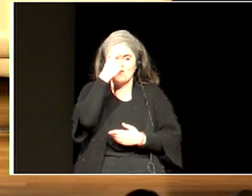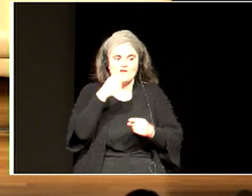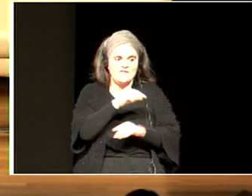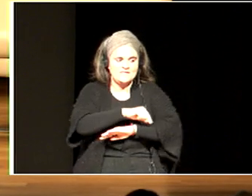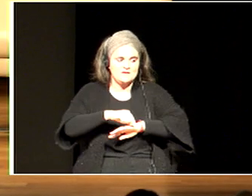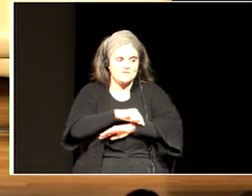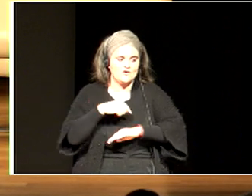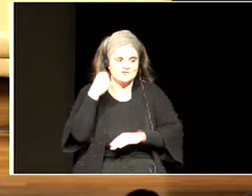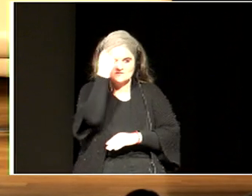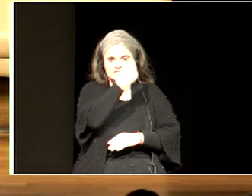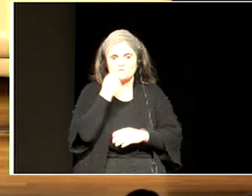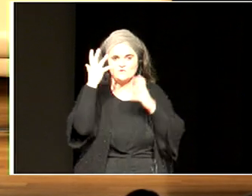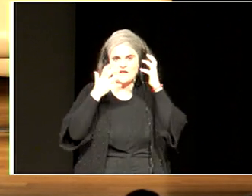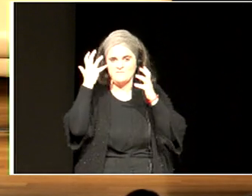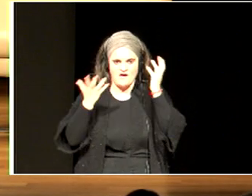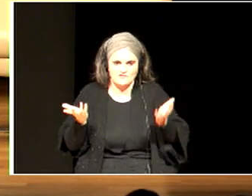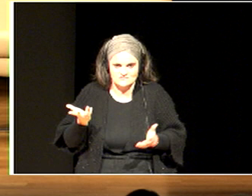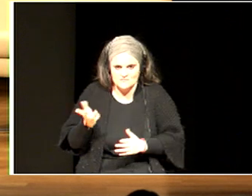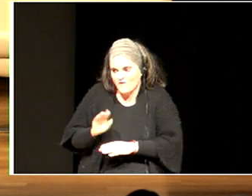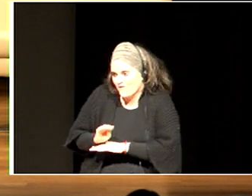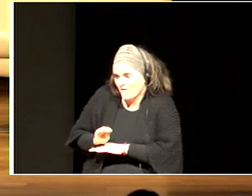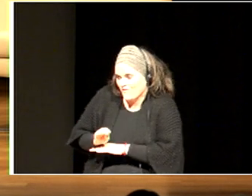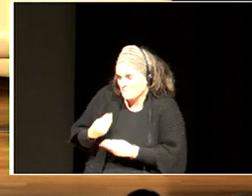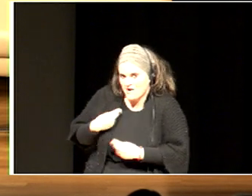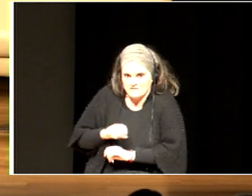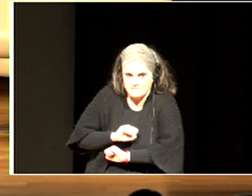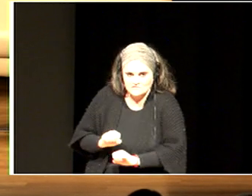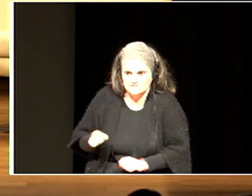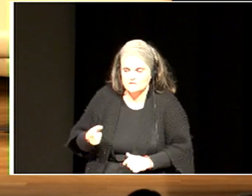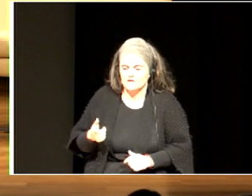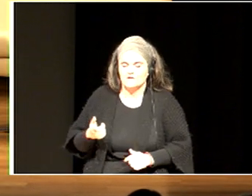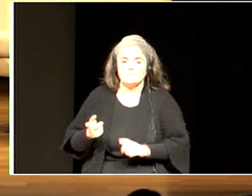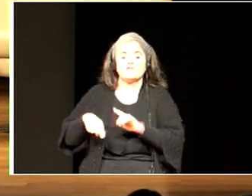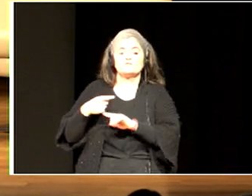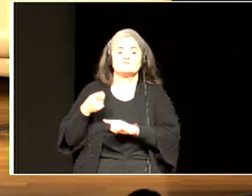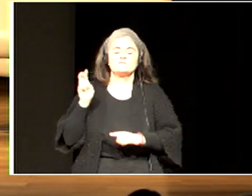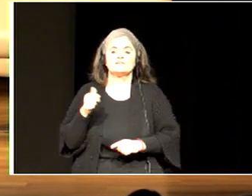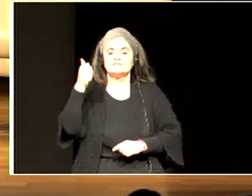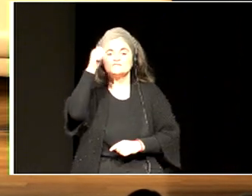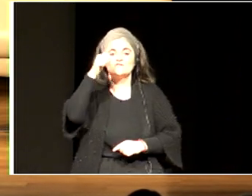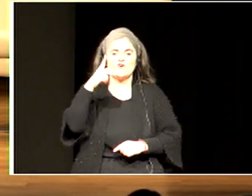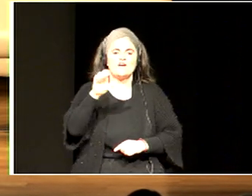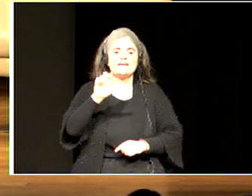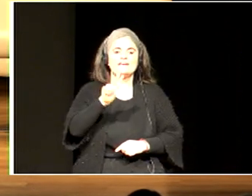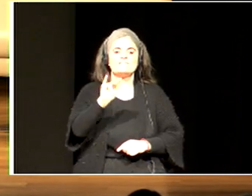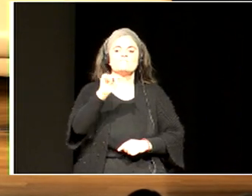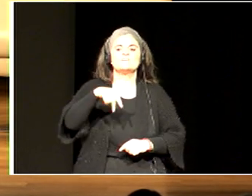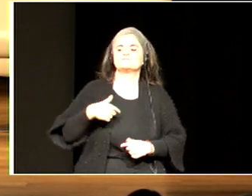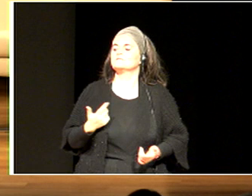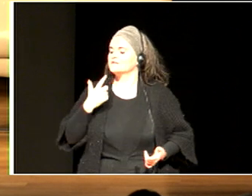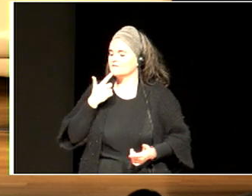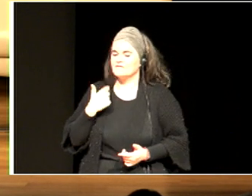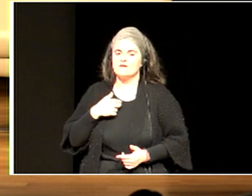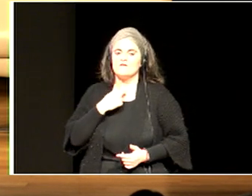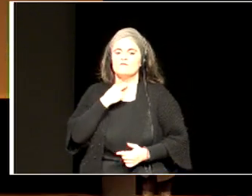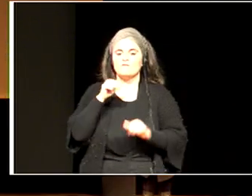esto no puede ser la vida pero detrás entre kevin y kevin cambia hasta la